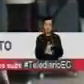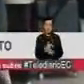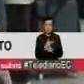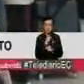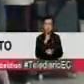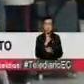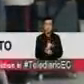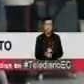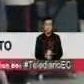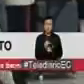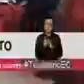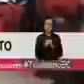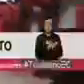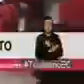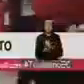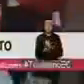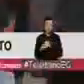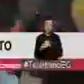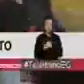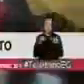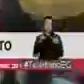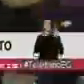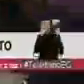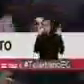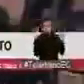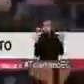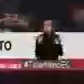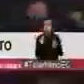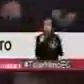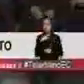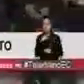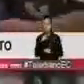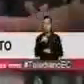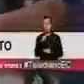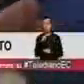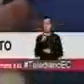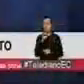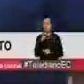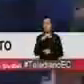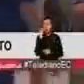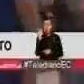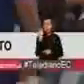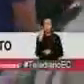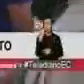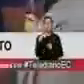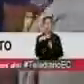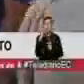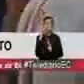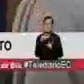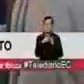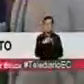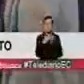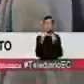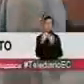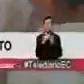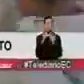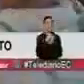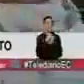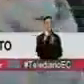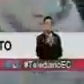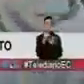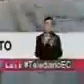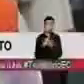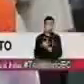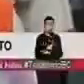en ese sentido la integridad de sus pasajeros. La empresa concesionaria Kipov repartió sándwiches y bebidas a los ciudadanos. Cada aerolínea tiene